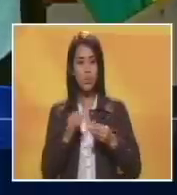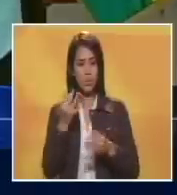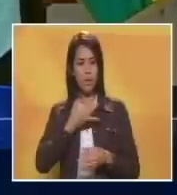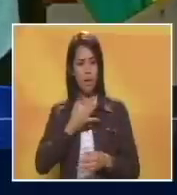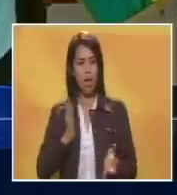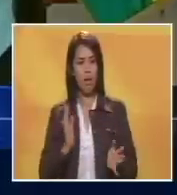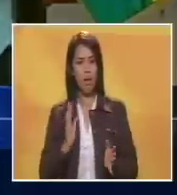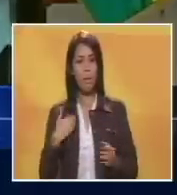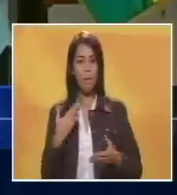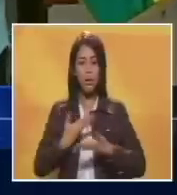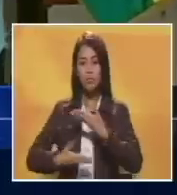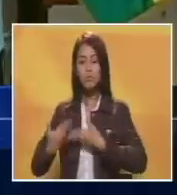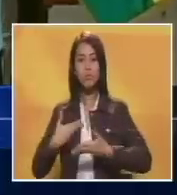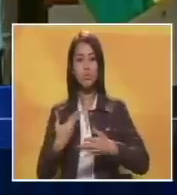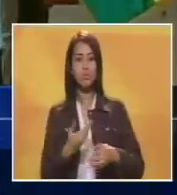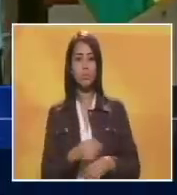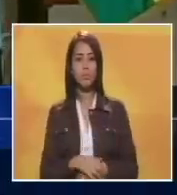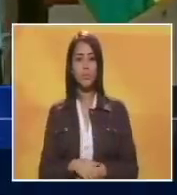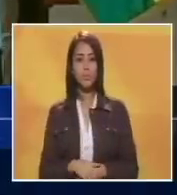Para cooperar, para compartir.